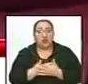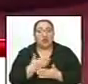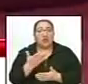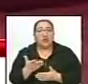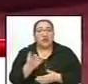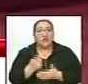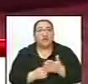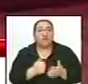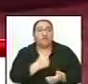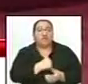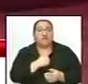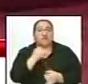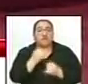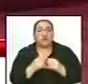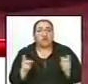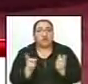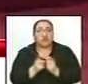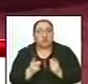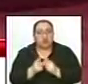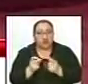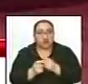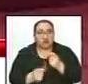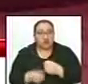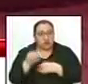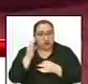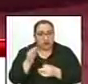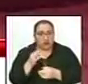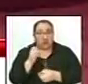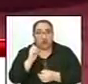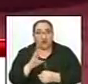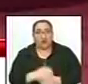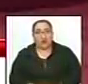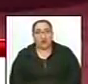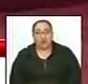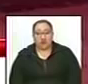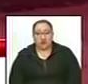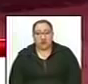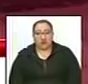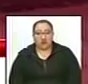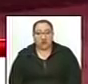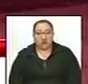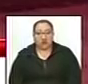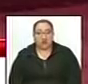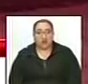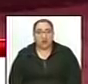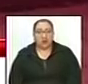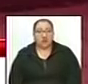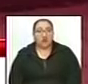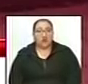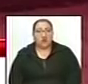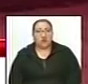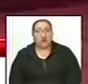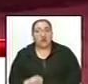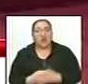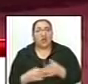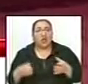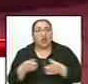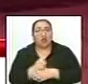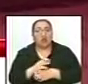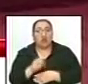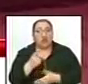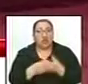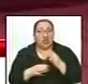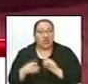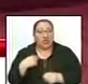ofrecimientos que la propia conclusión del congresista ponente dice que el consejero, materia del que